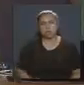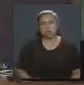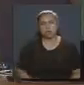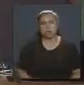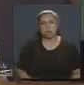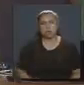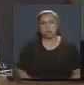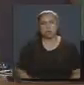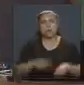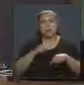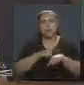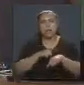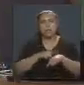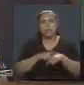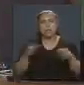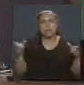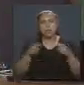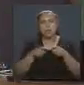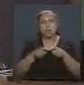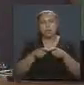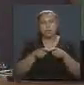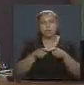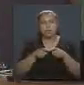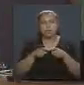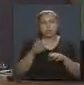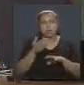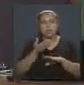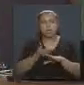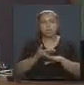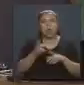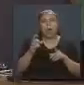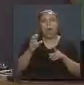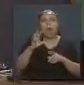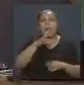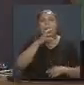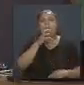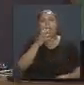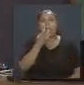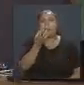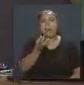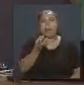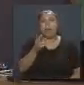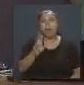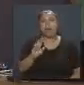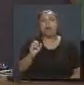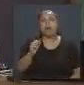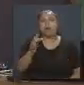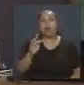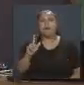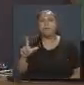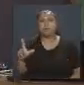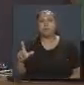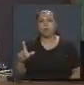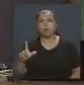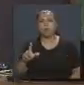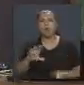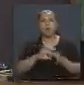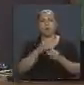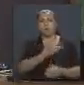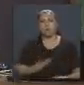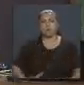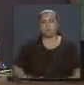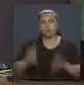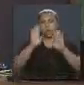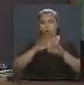En el tiempo del comité, le ofrezco la palabra al diputado señor Luis Rocafuro. Muchas gracias, presidente. En la misma línea que